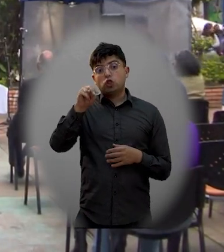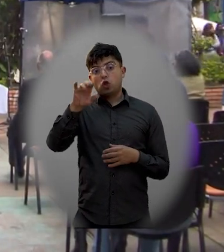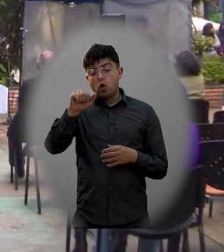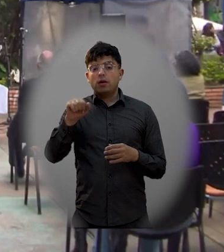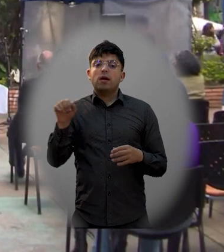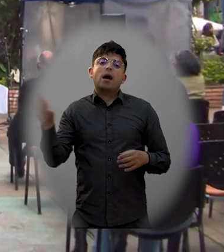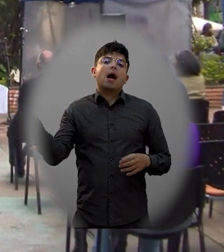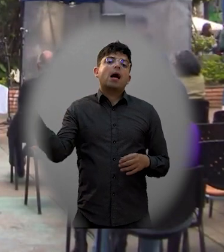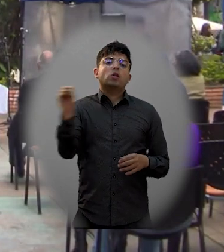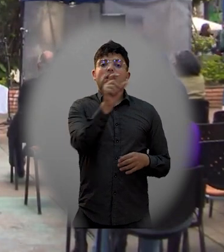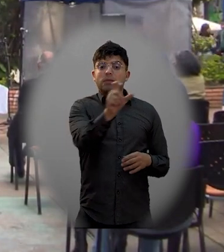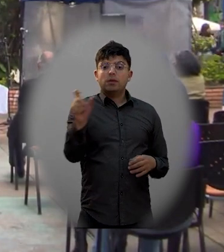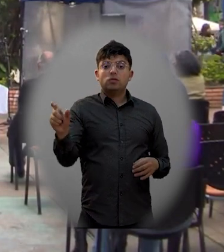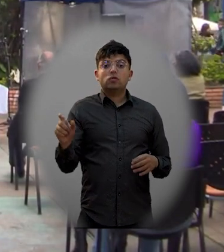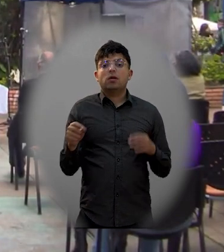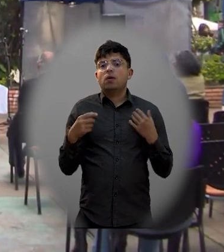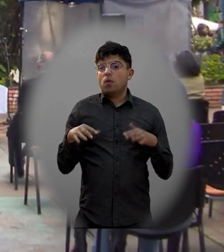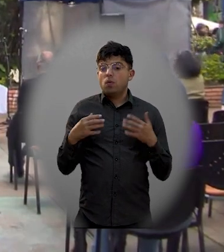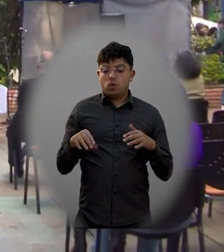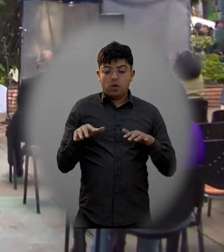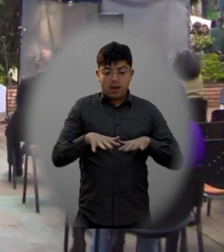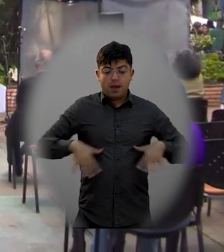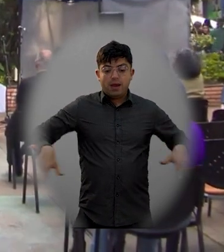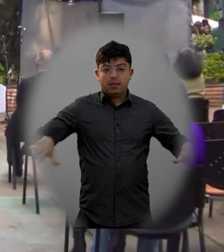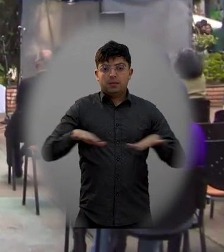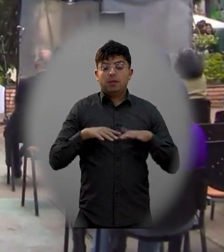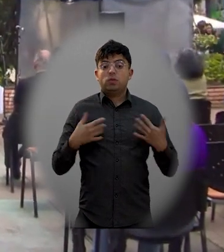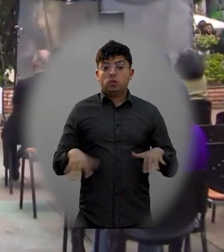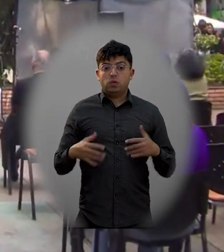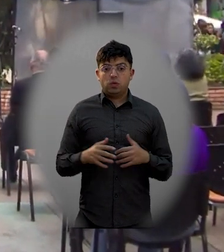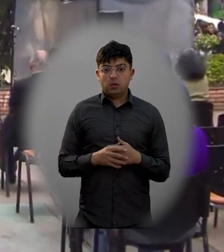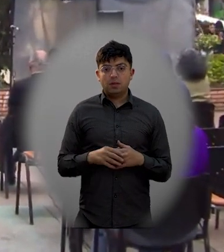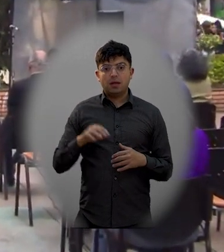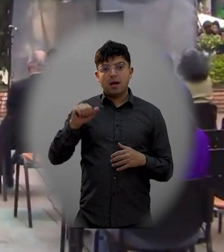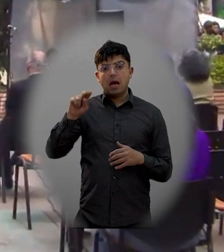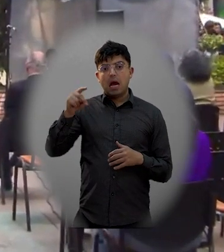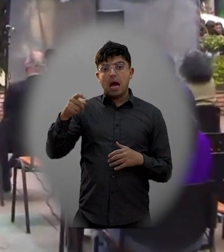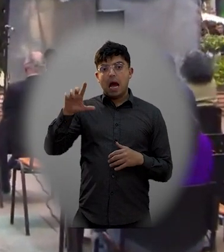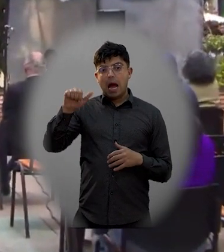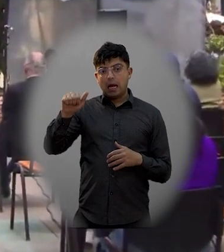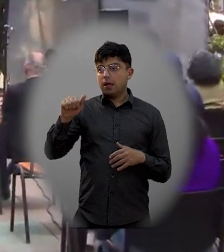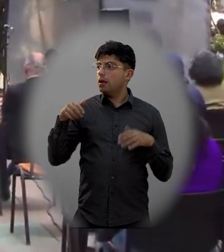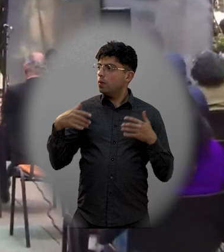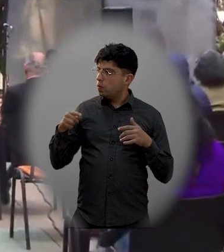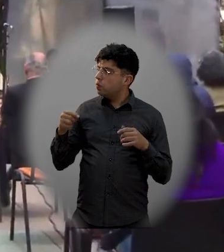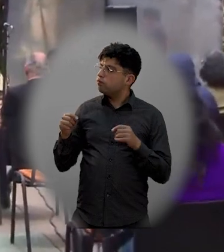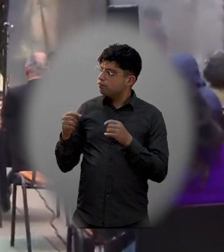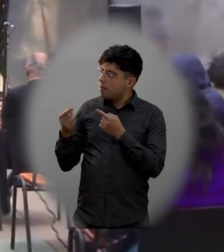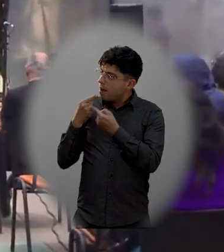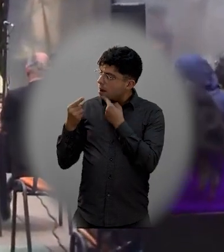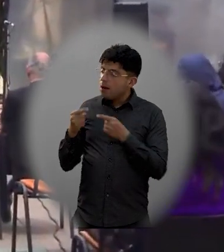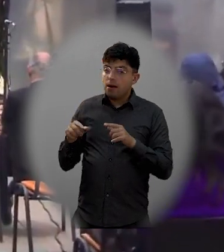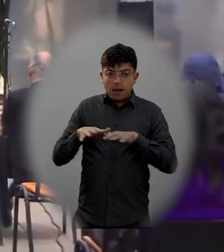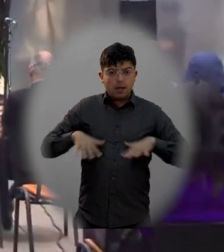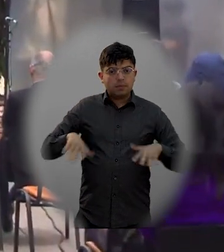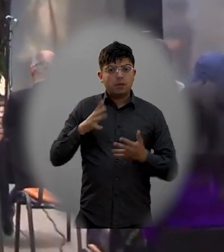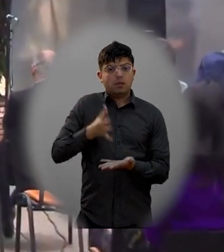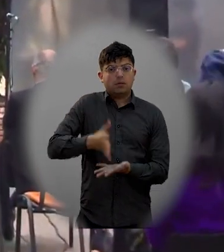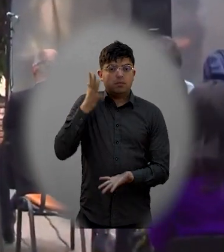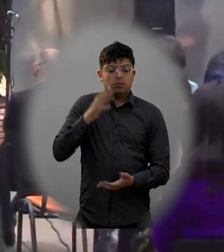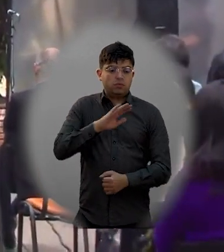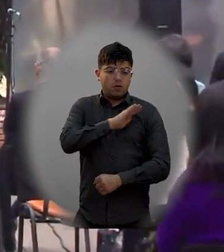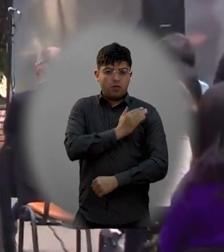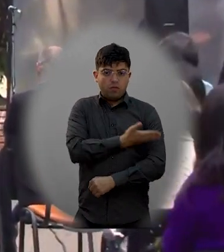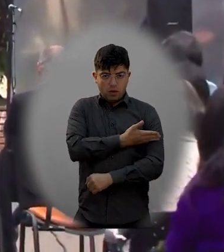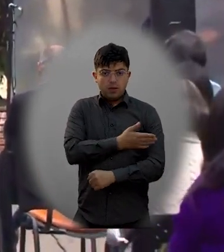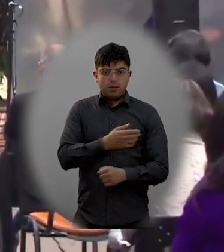las personas que estamos aquí por generar este espacio. Estábamos hablando con Ángela María que estos son los espacios que nos enriquecen y que nos dan fuerza